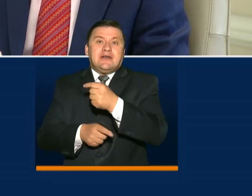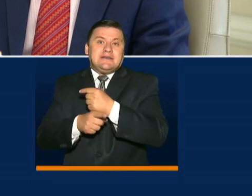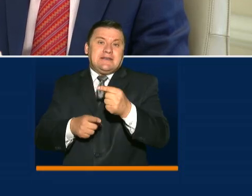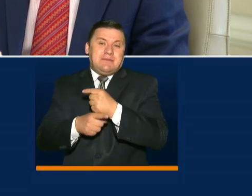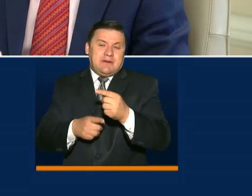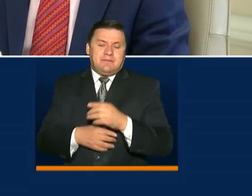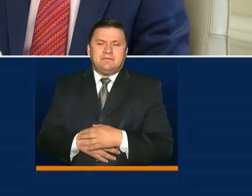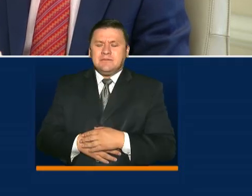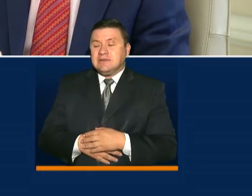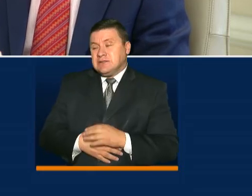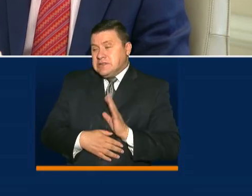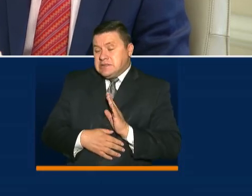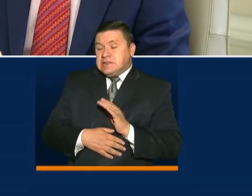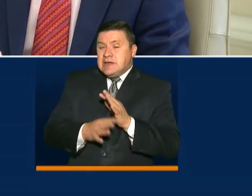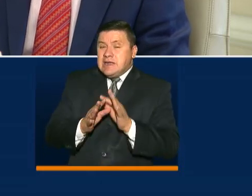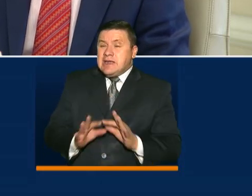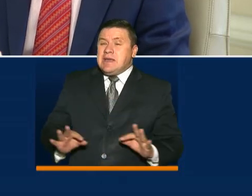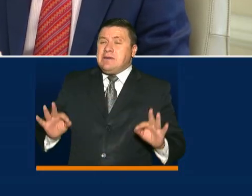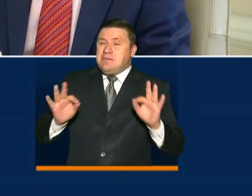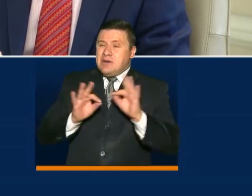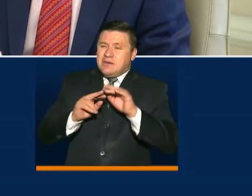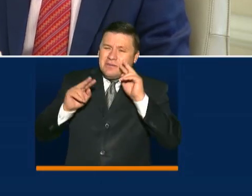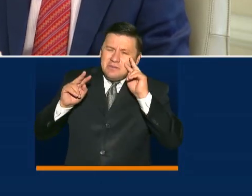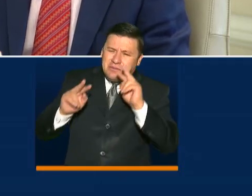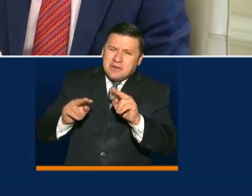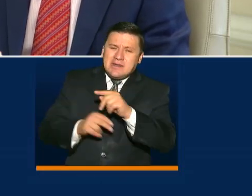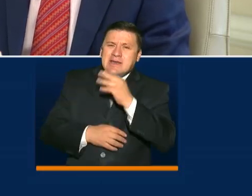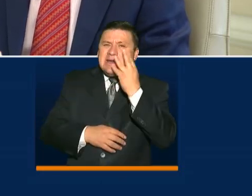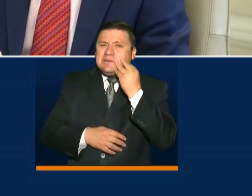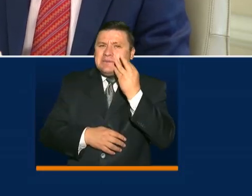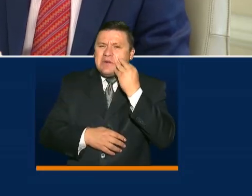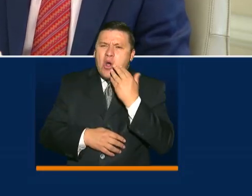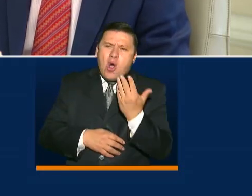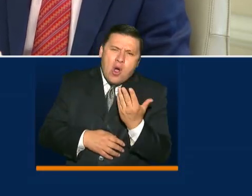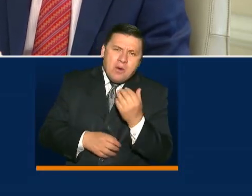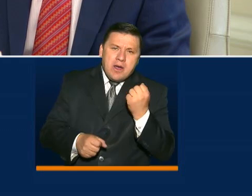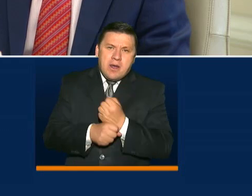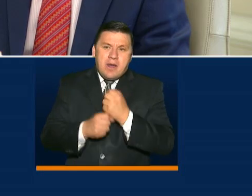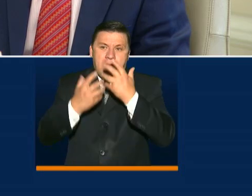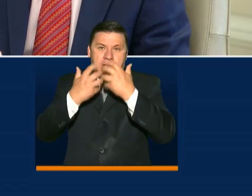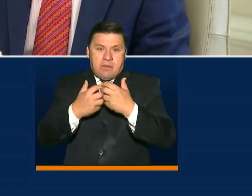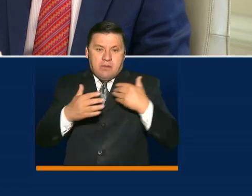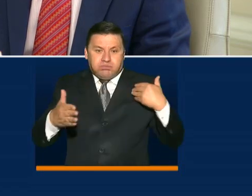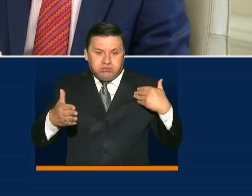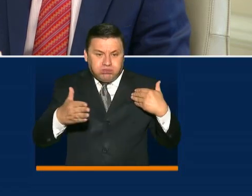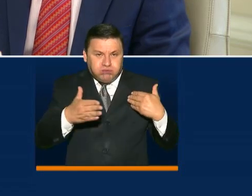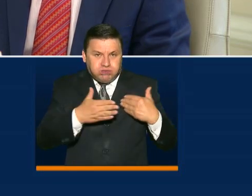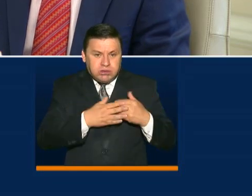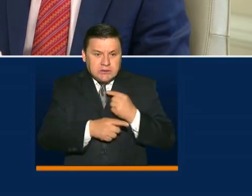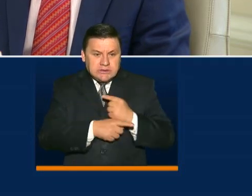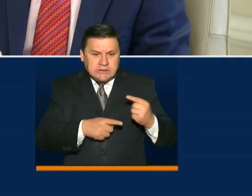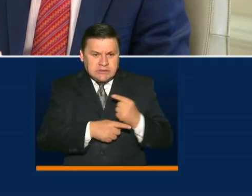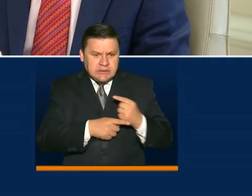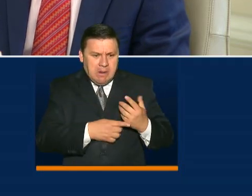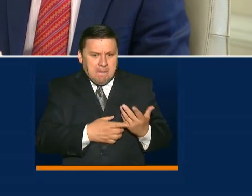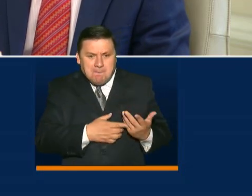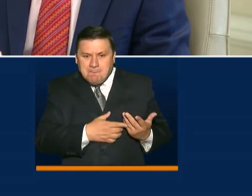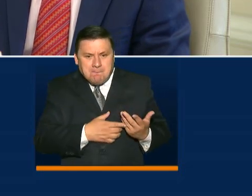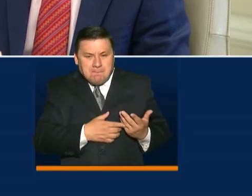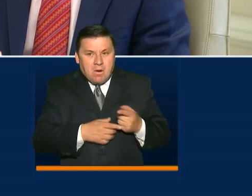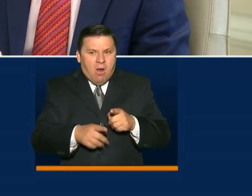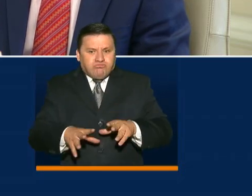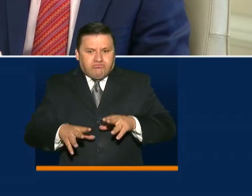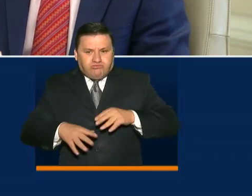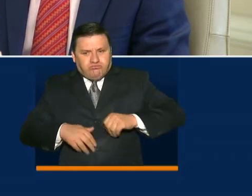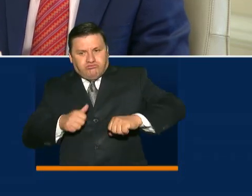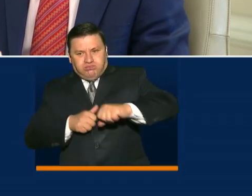semanas. Y creo también importante que miremos experiencias de empresas que a lo largo de las últimas semanas han ido